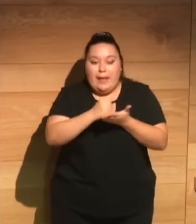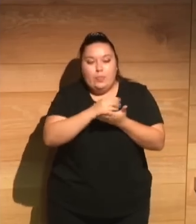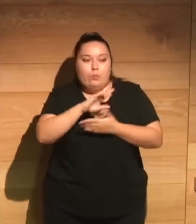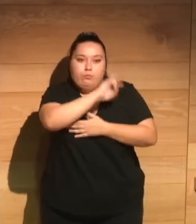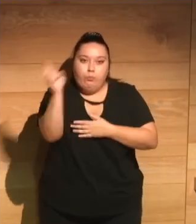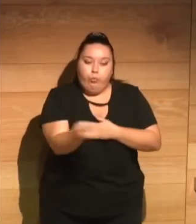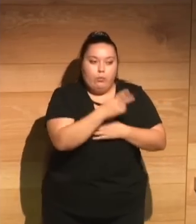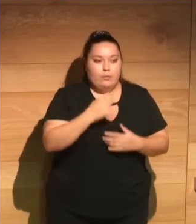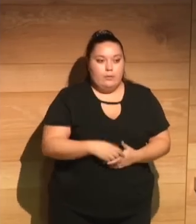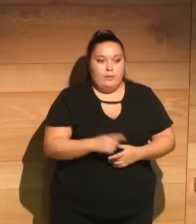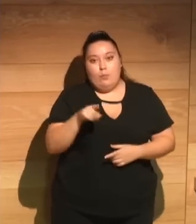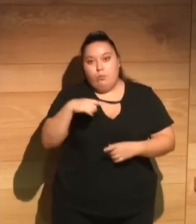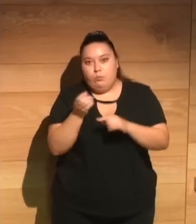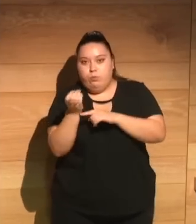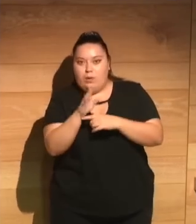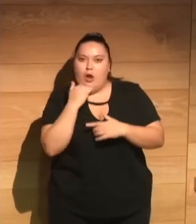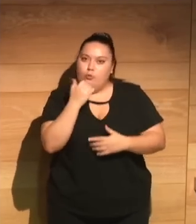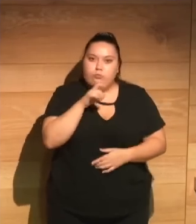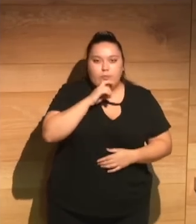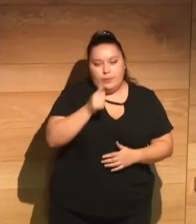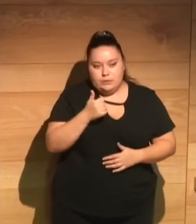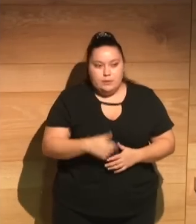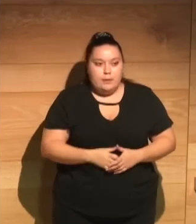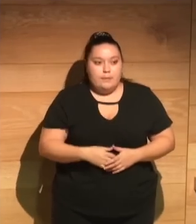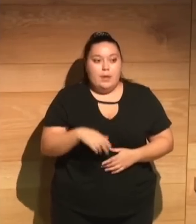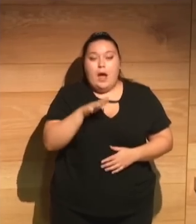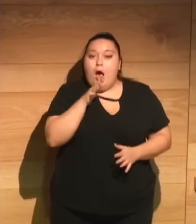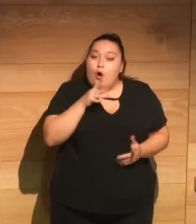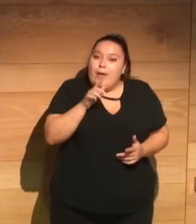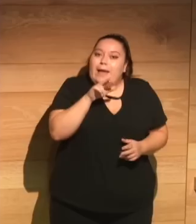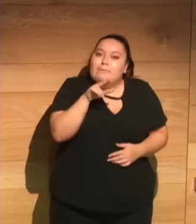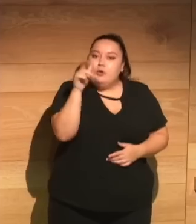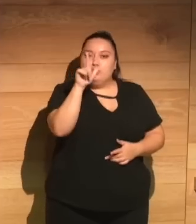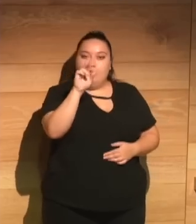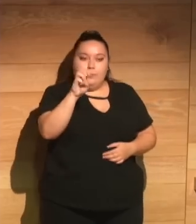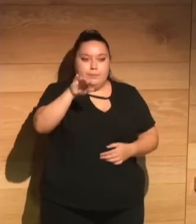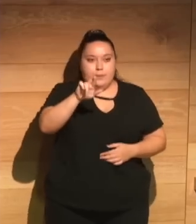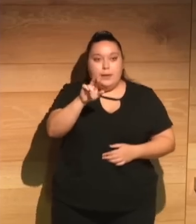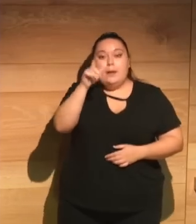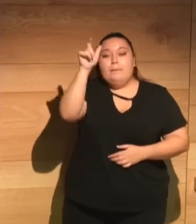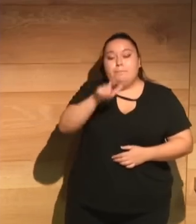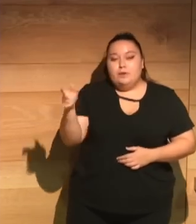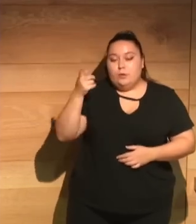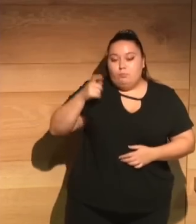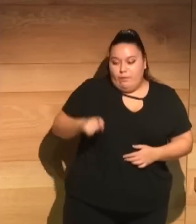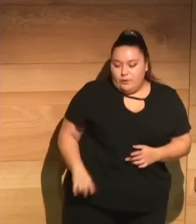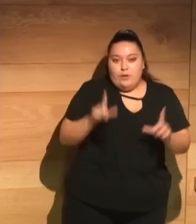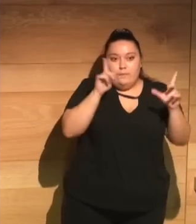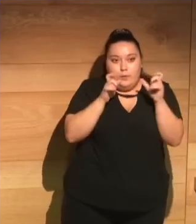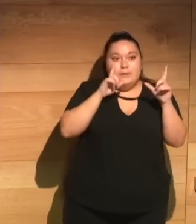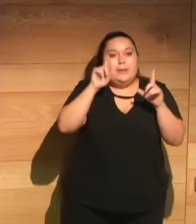después proyectándolas. En fin, todo era mucho más complejo. Pero tenemos a los Lumière. Ay. Que eran fotógrafos profesionales, sí. Que eran